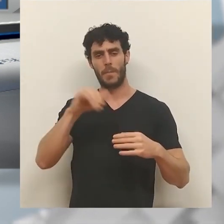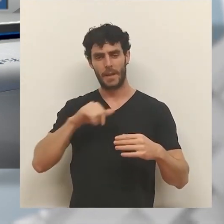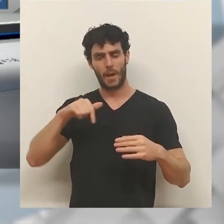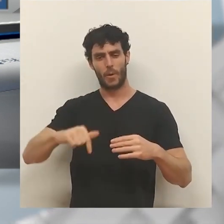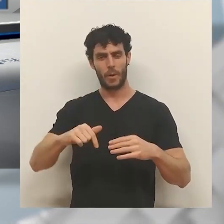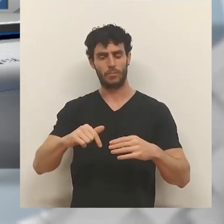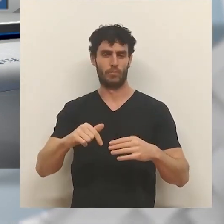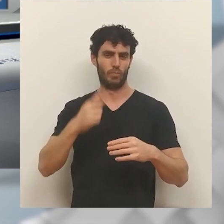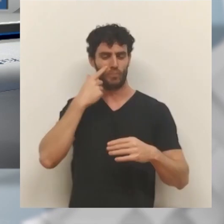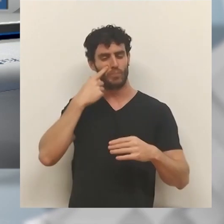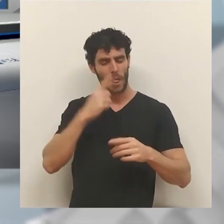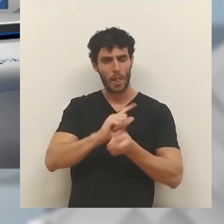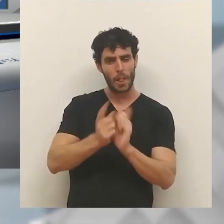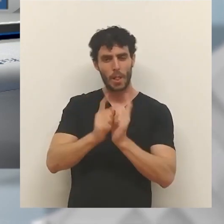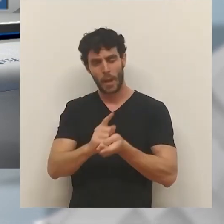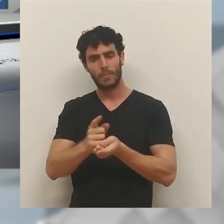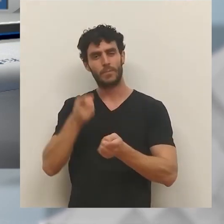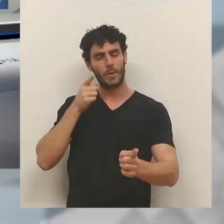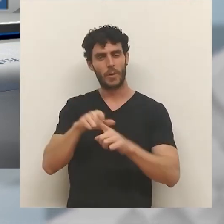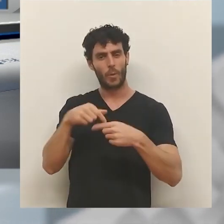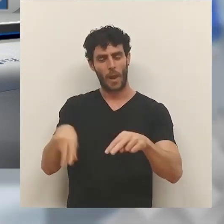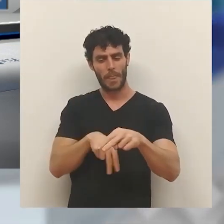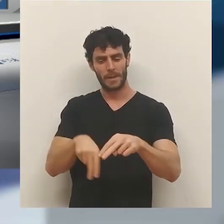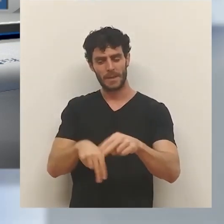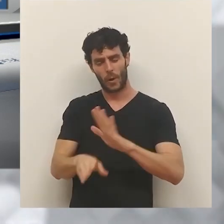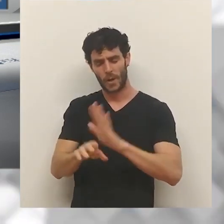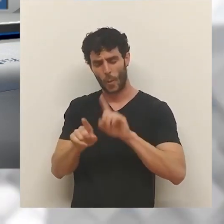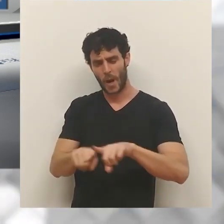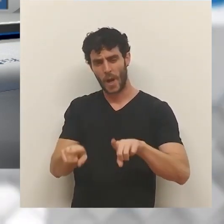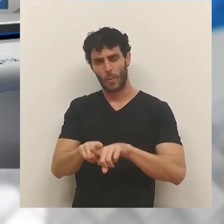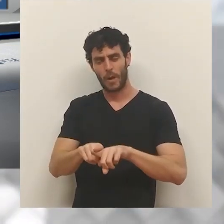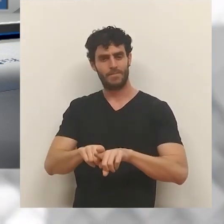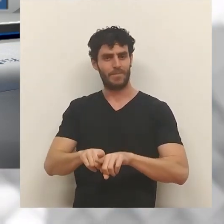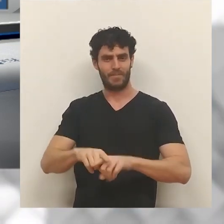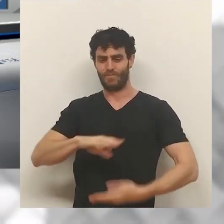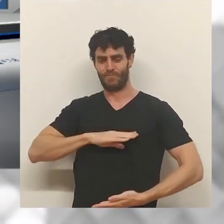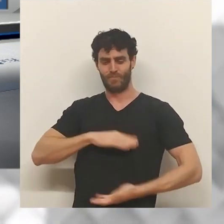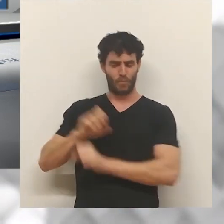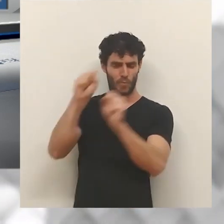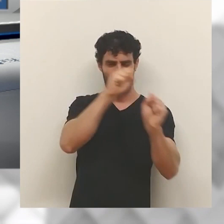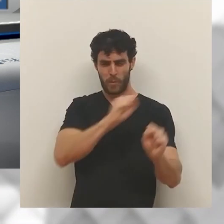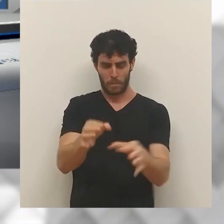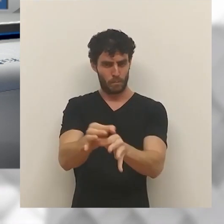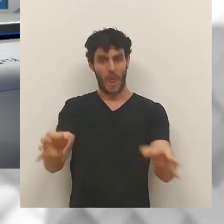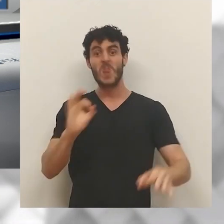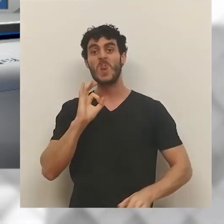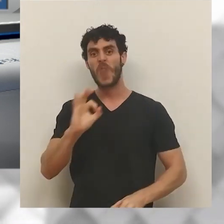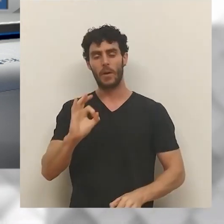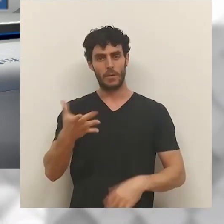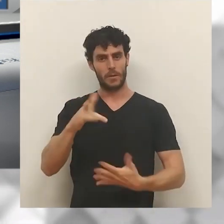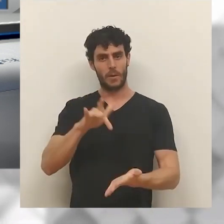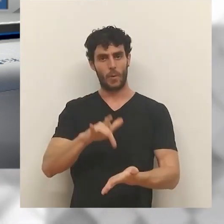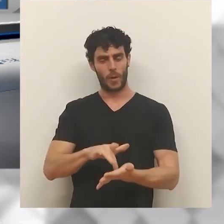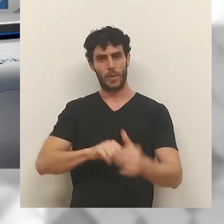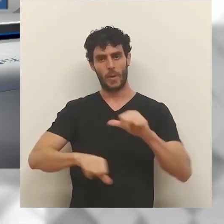jugarla. Diego Martínez hará rotaciones hoy y va a buscar que los suyos sigan también en defensa como hasta ahora. El equipo no ha encajado gol